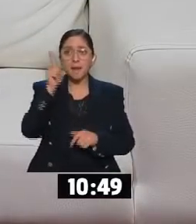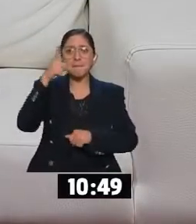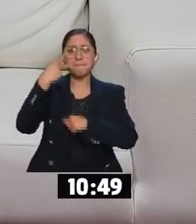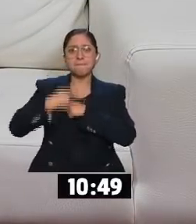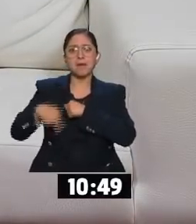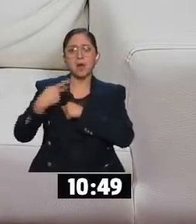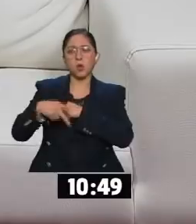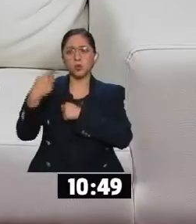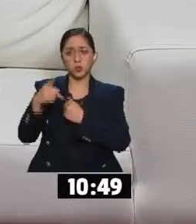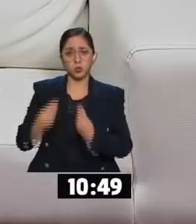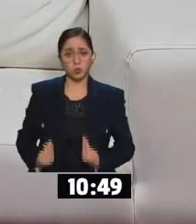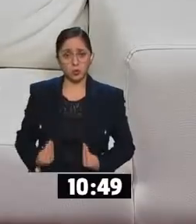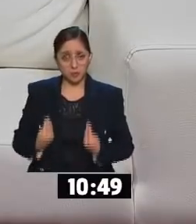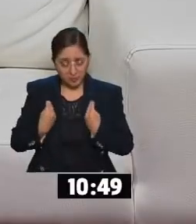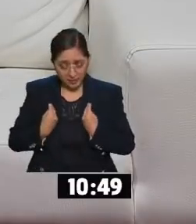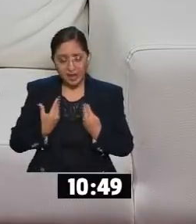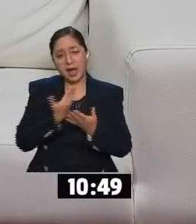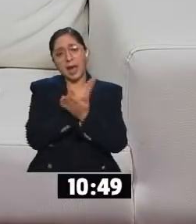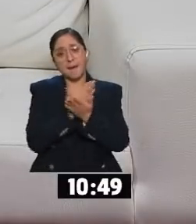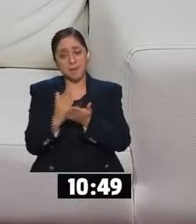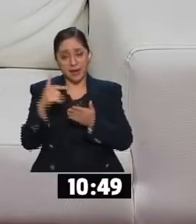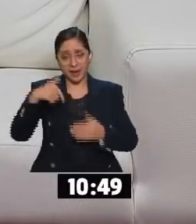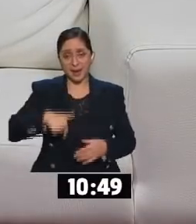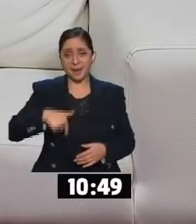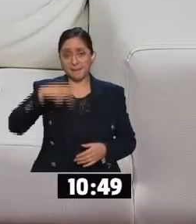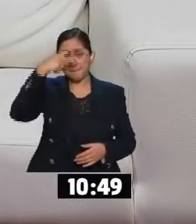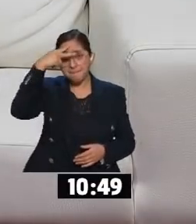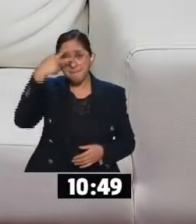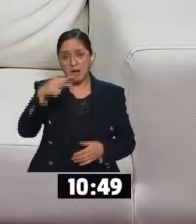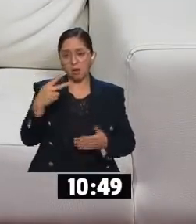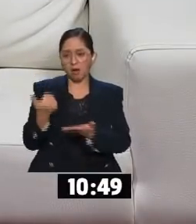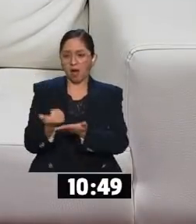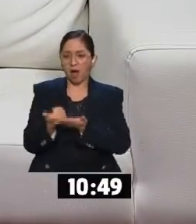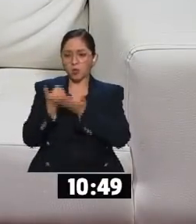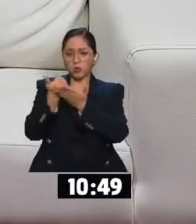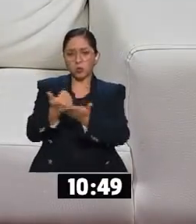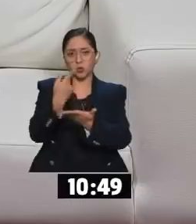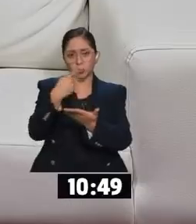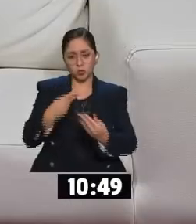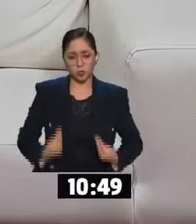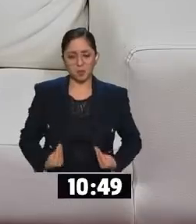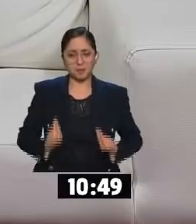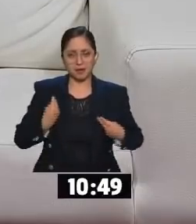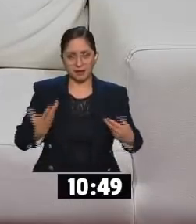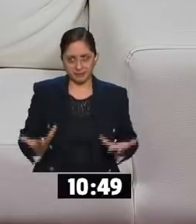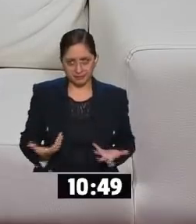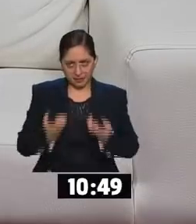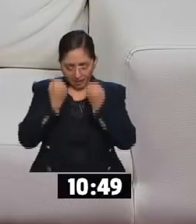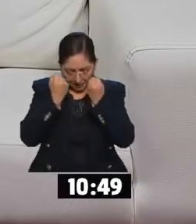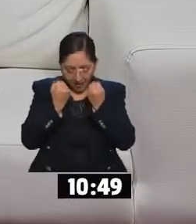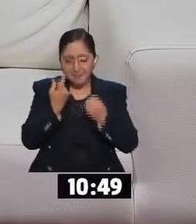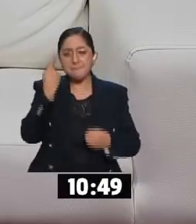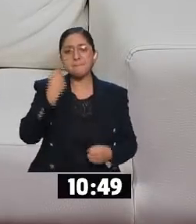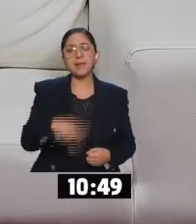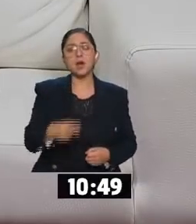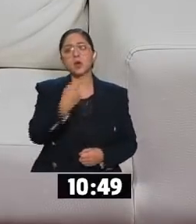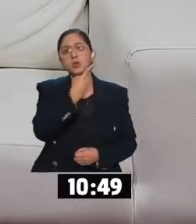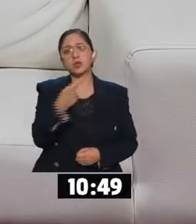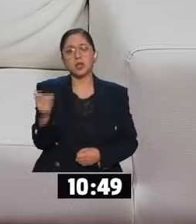sino también pues el poder continuar con sus sueños. El tiempo que van a estar aquí, estos 180 días, son pagados por iniciativa